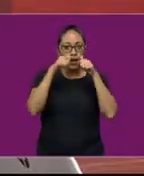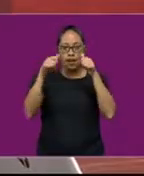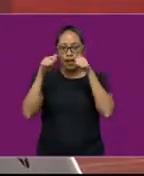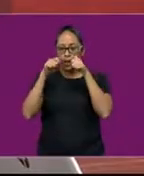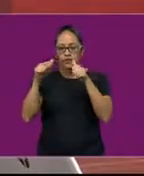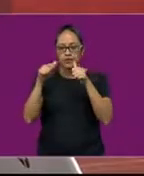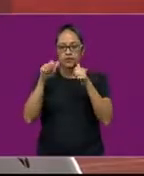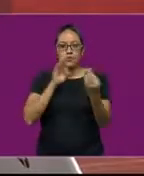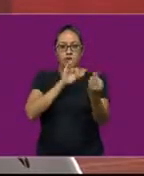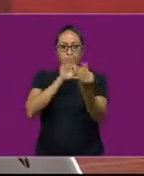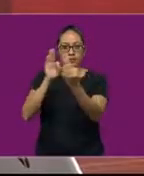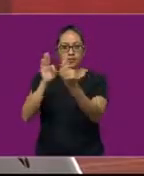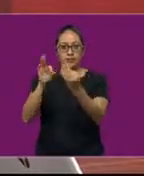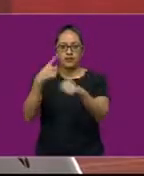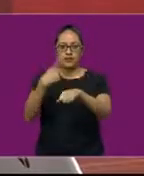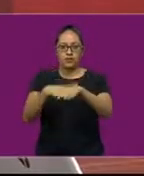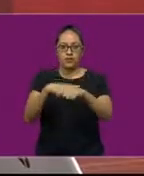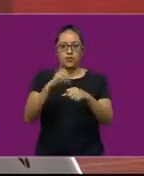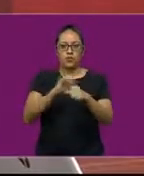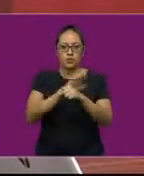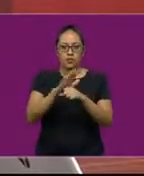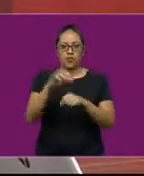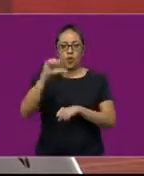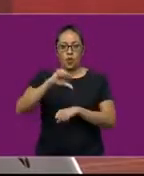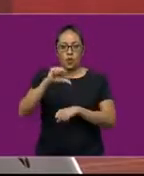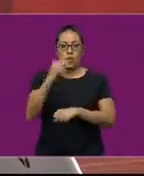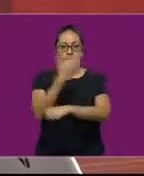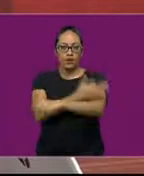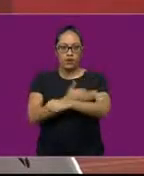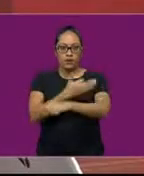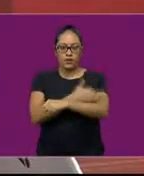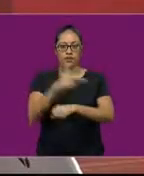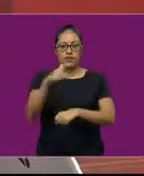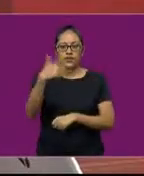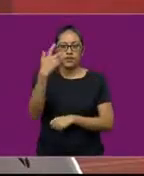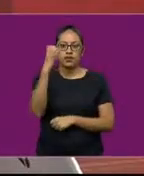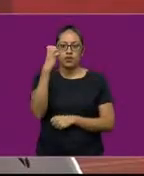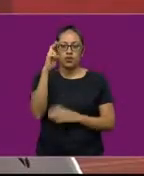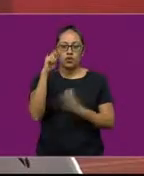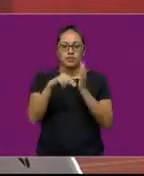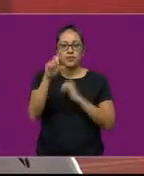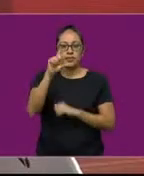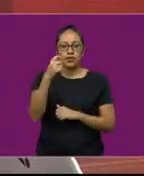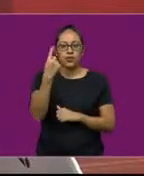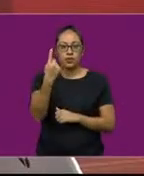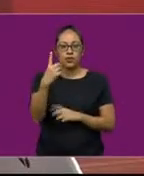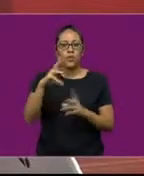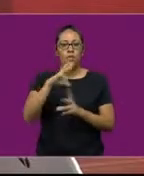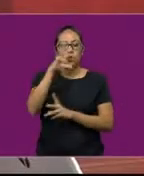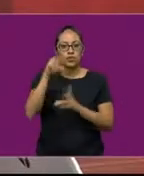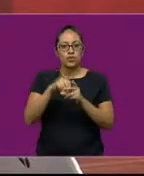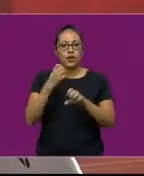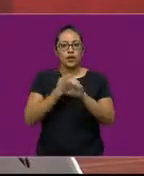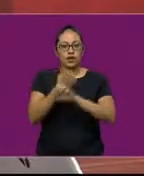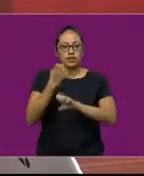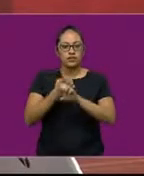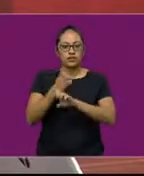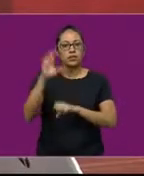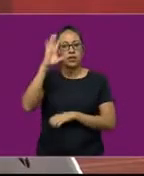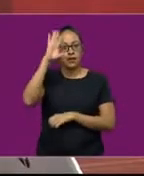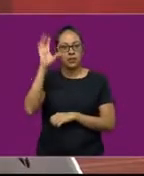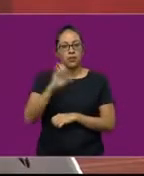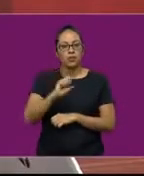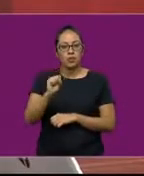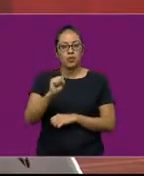hasta las 4 de la tarde del día de hoy, 13 de enero del 2021. En total, en el estado de